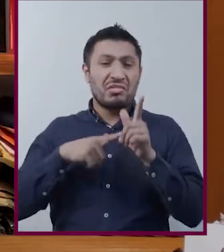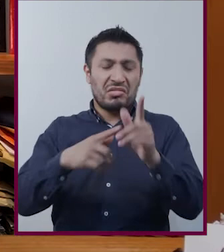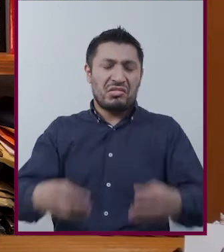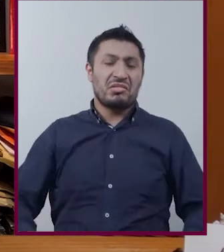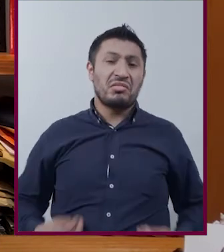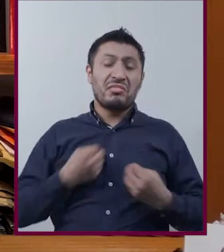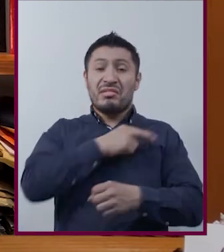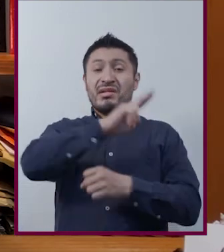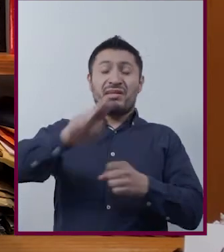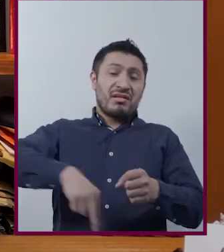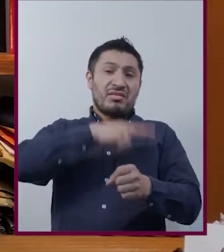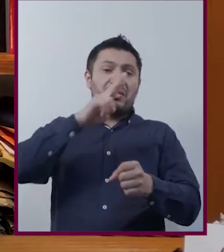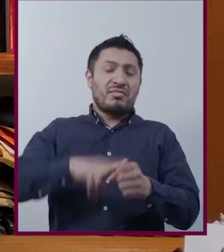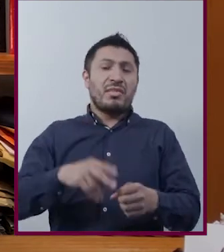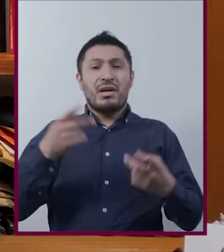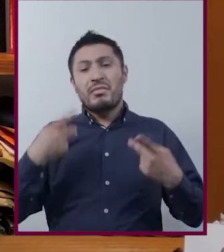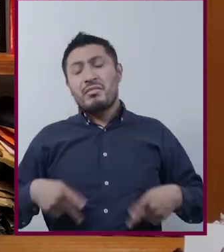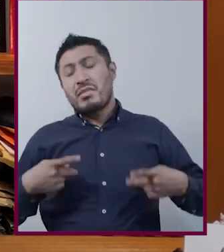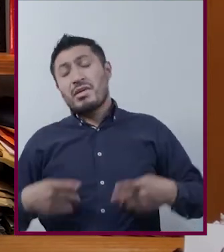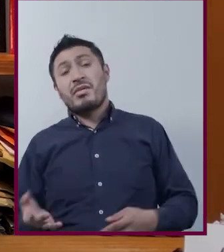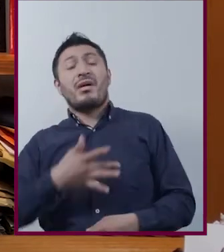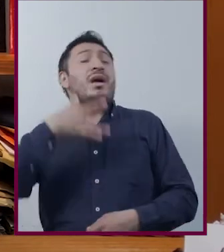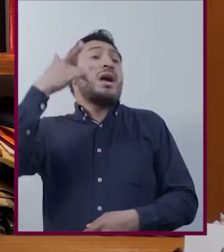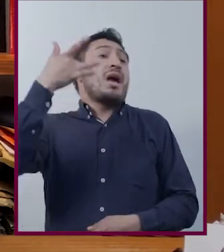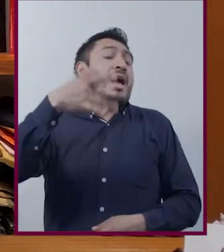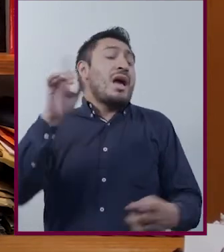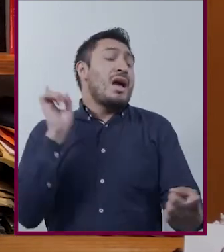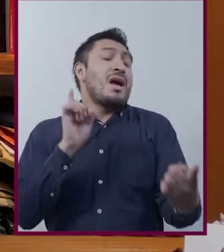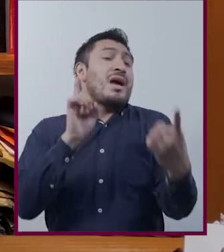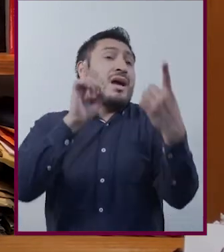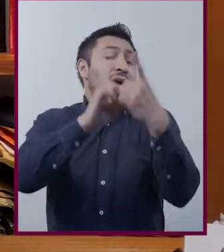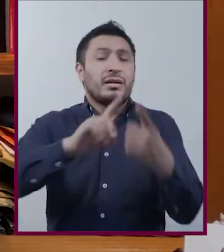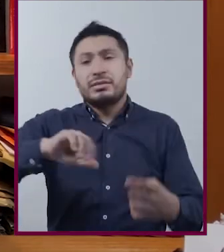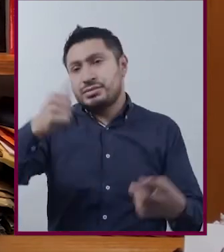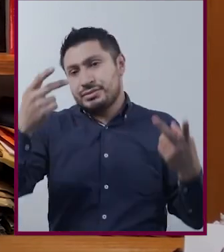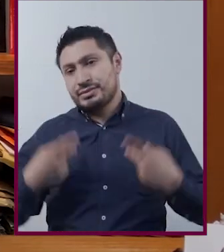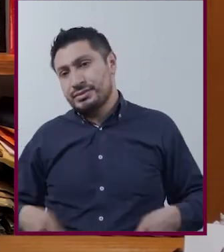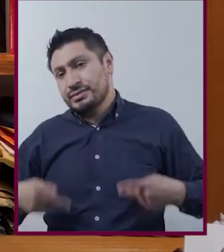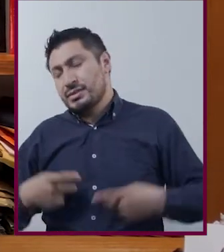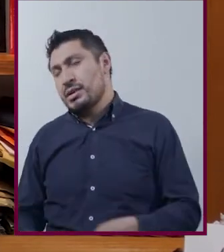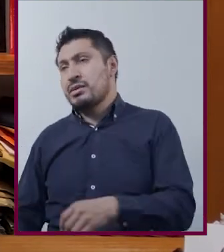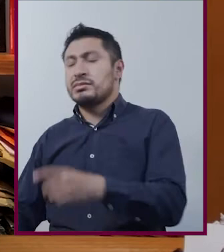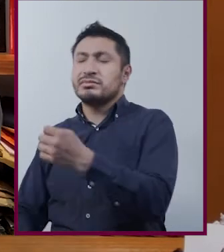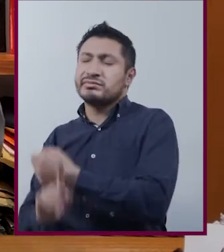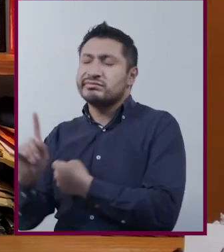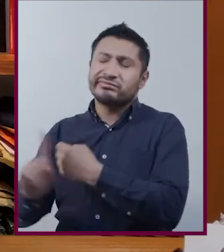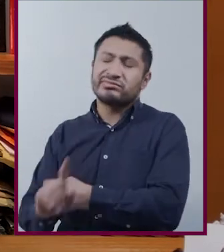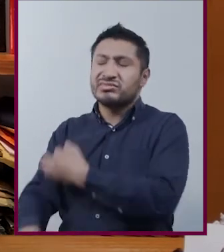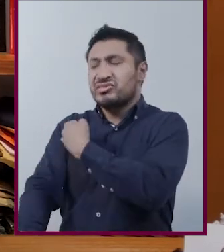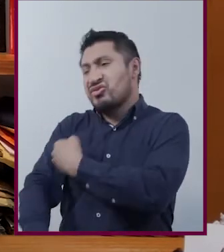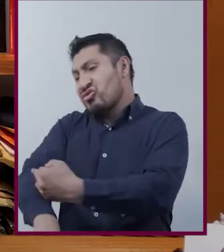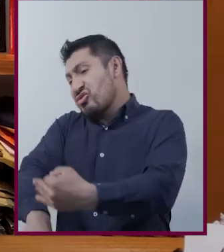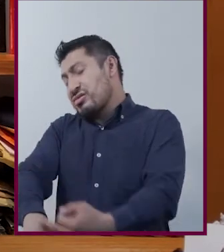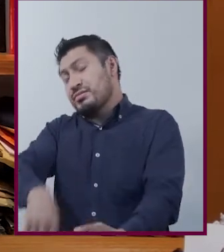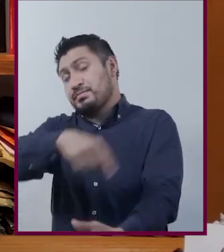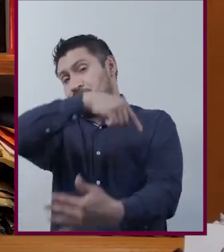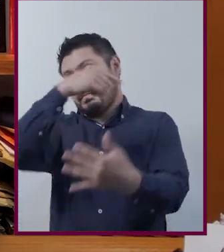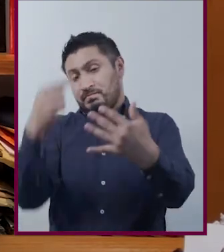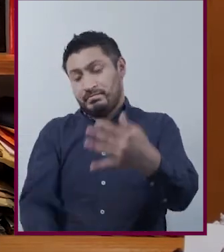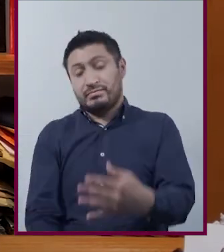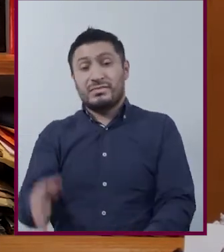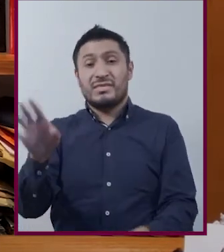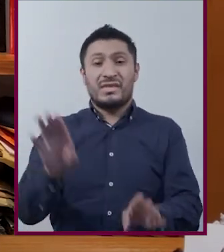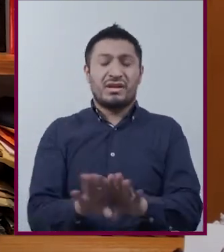cotidiana. Alguien se enamora, otra persona tiene problemas familiares. En fin, es una